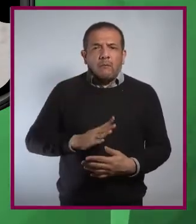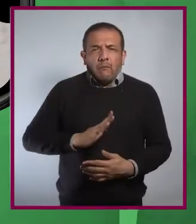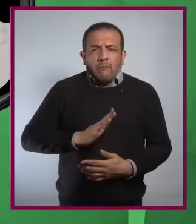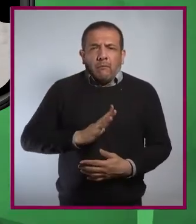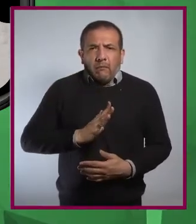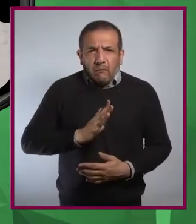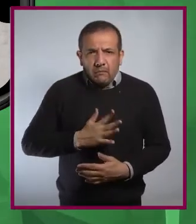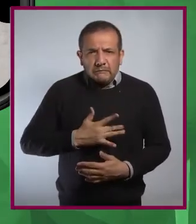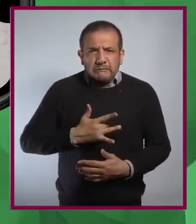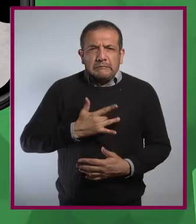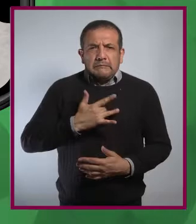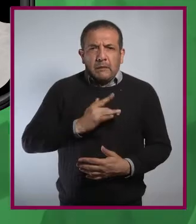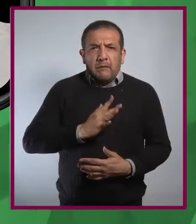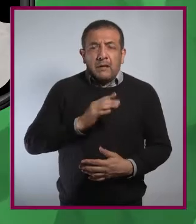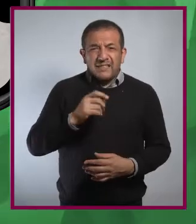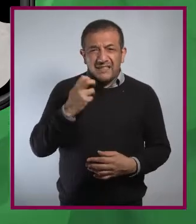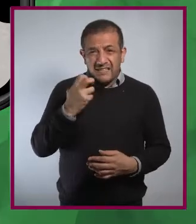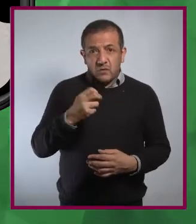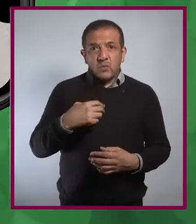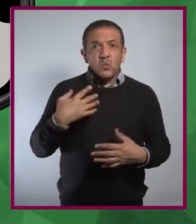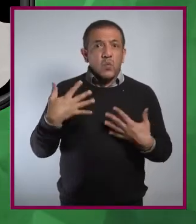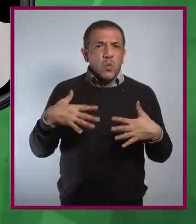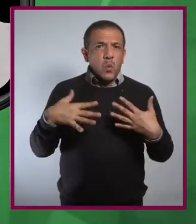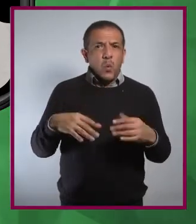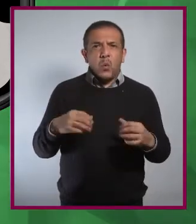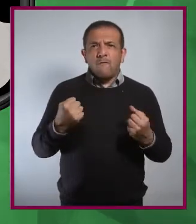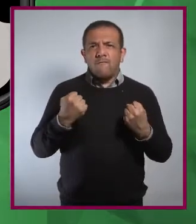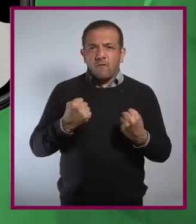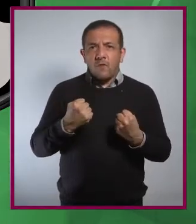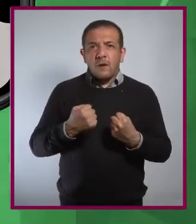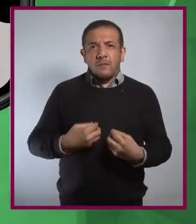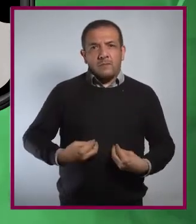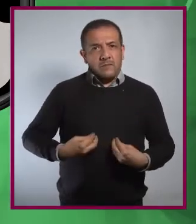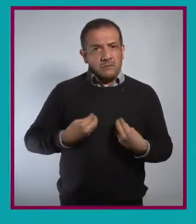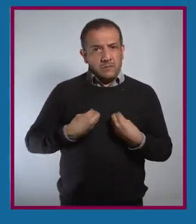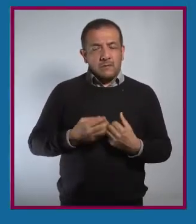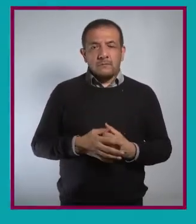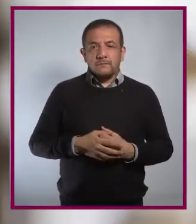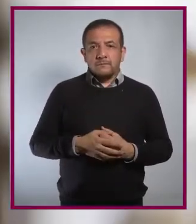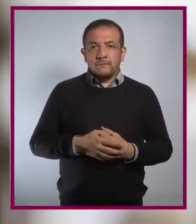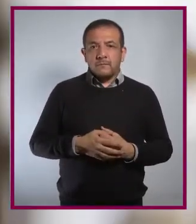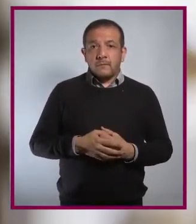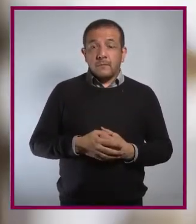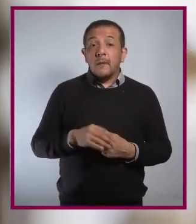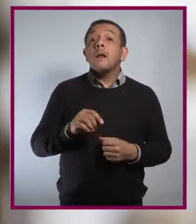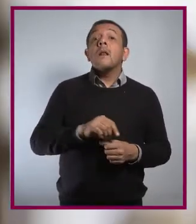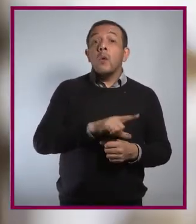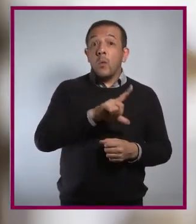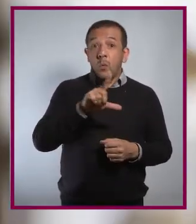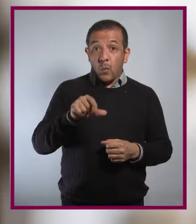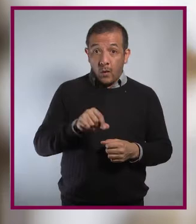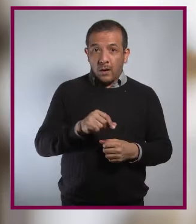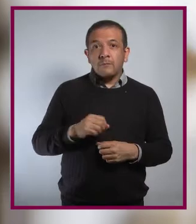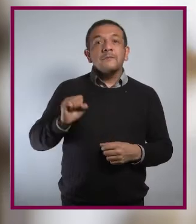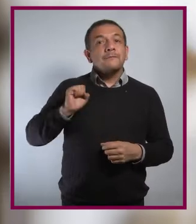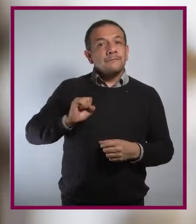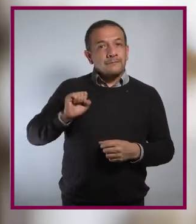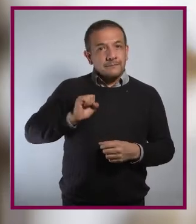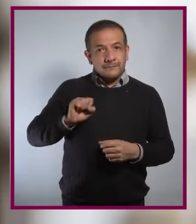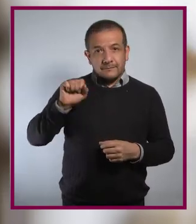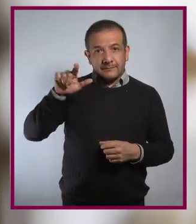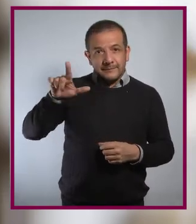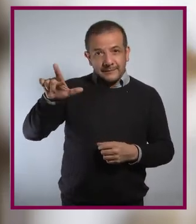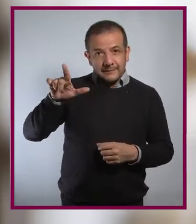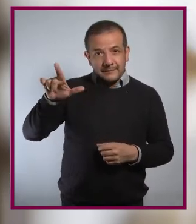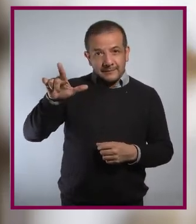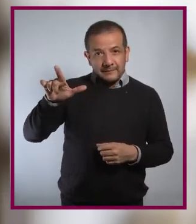y ese fue el dolor muy, muy fuerte que me dio en toda mi vida. Más tarde, en el siglo